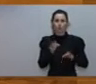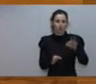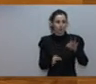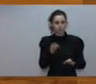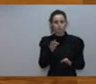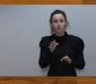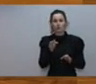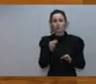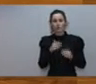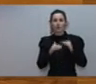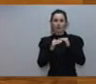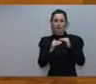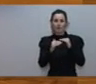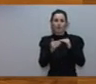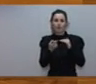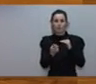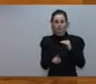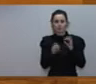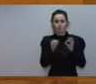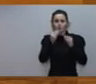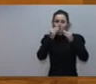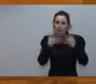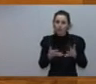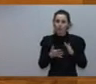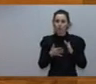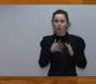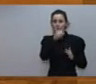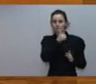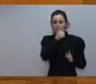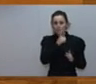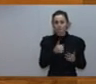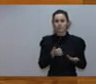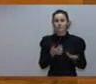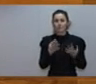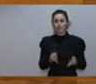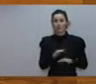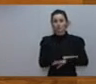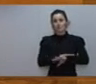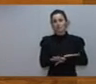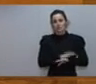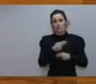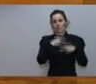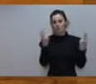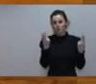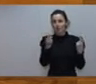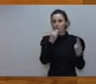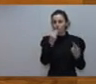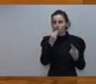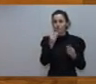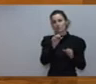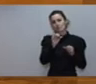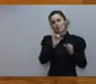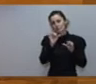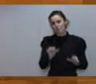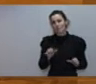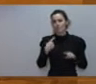equilibrada, vertebrada y sostenible. La Administración pública, como consumidora de bienes y servicios, debe